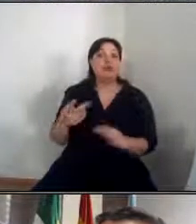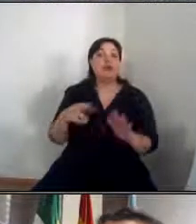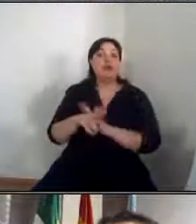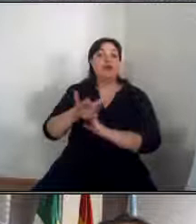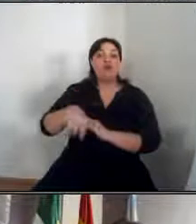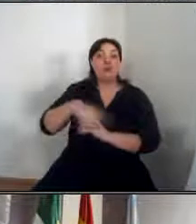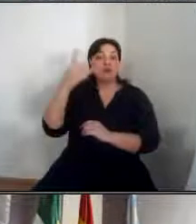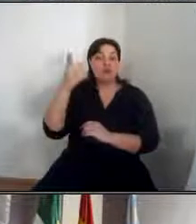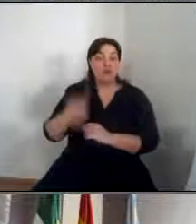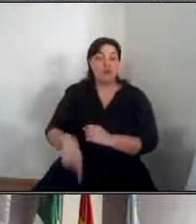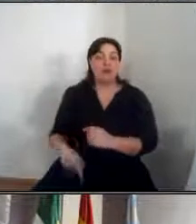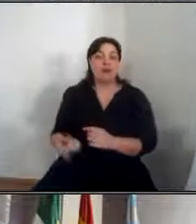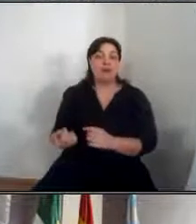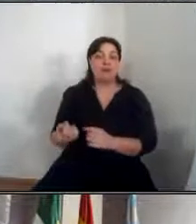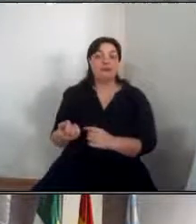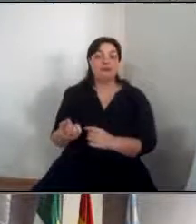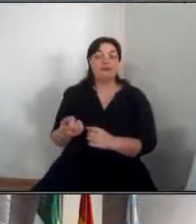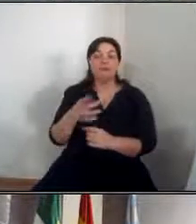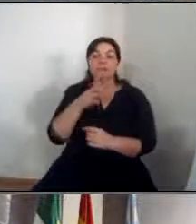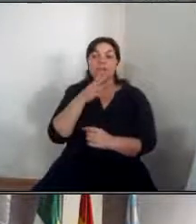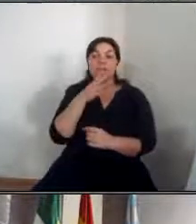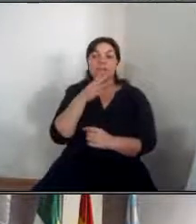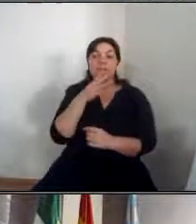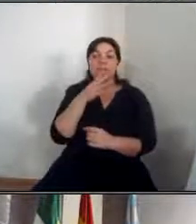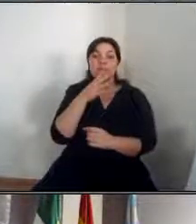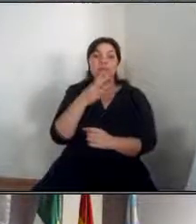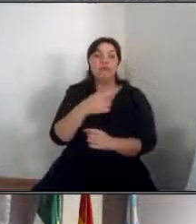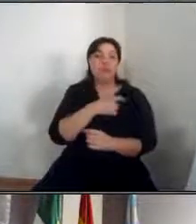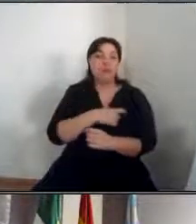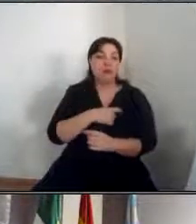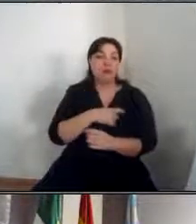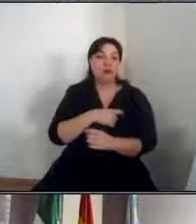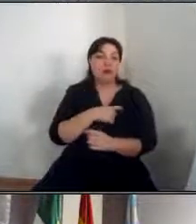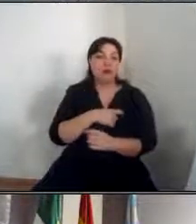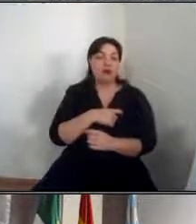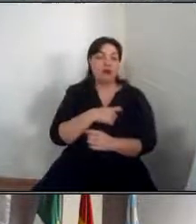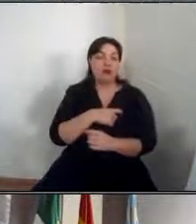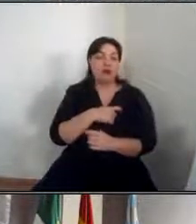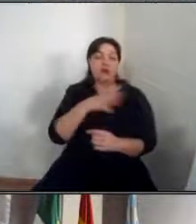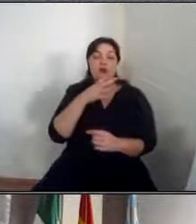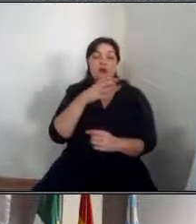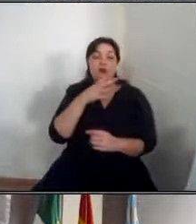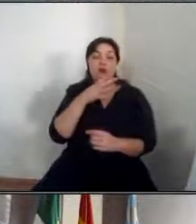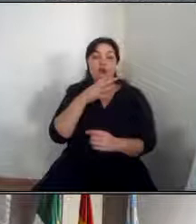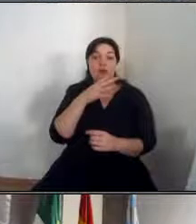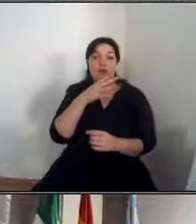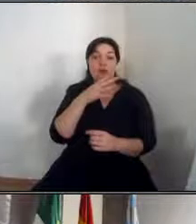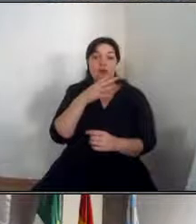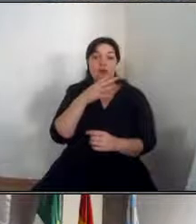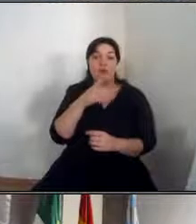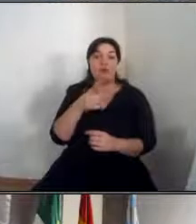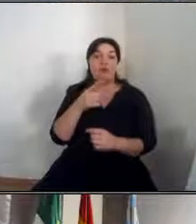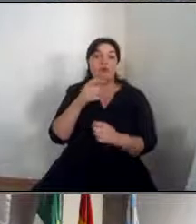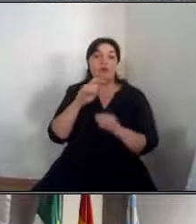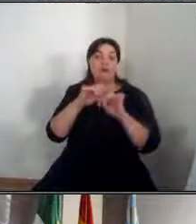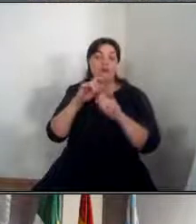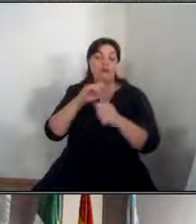extraordinarios que va a habilitar la Comisión como consecuencia de los efectos de esta pandemia